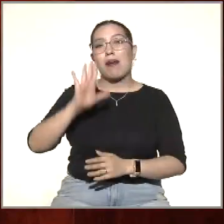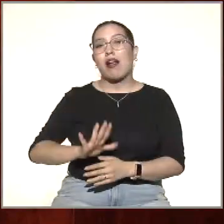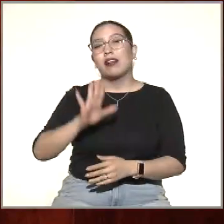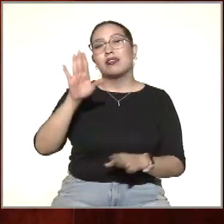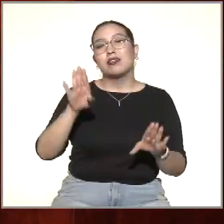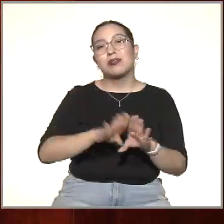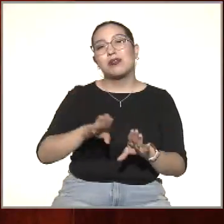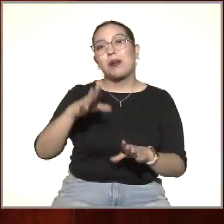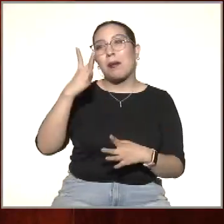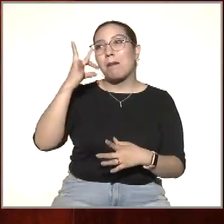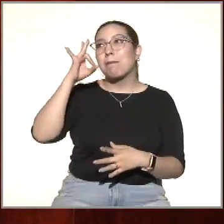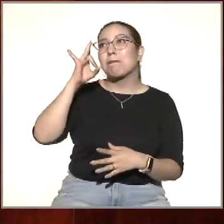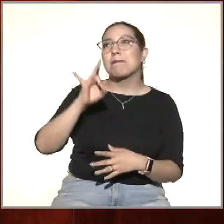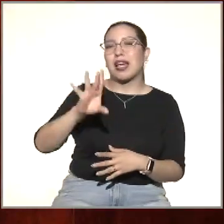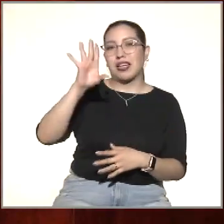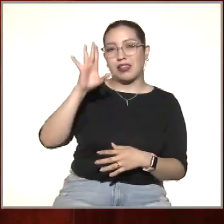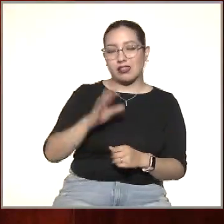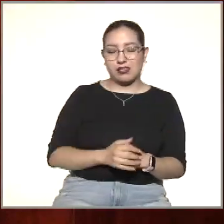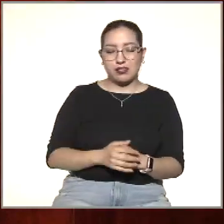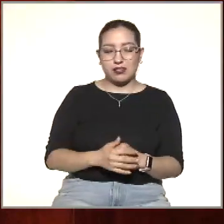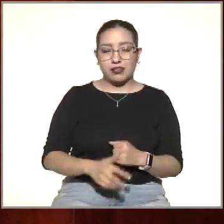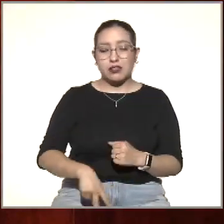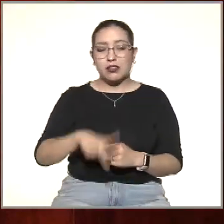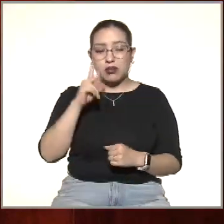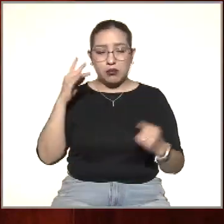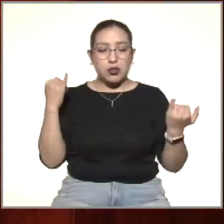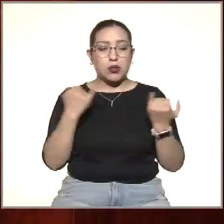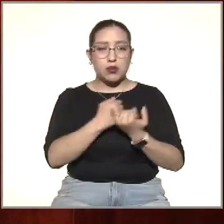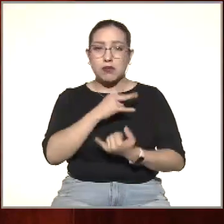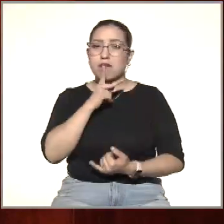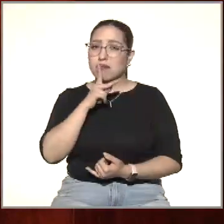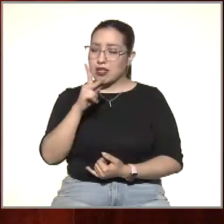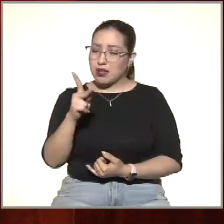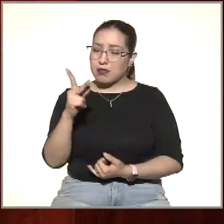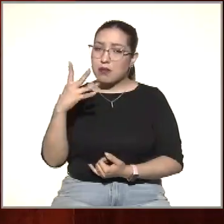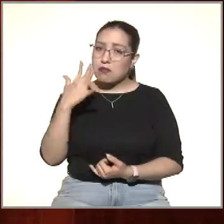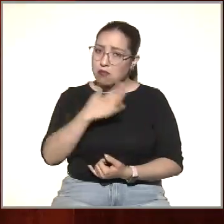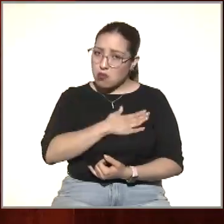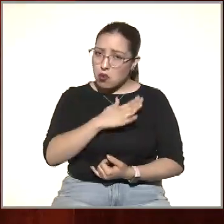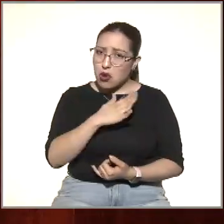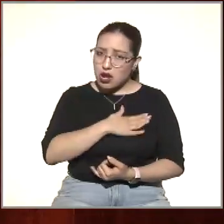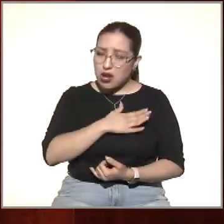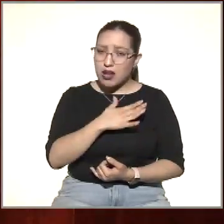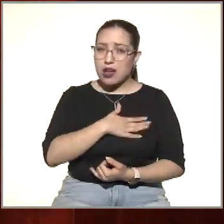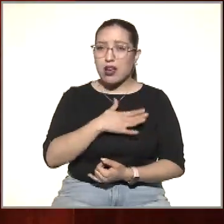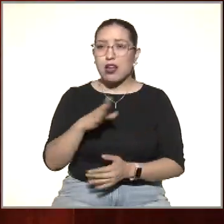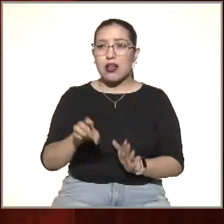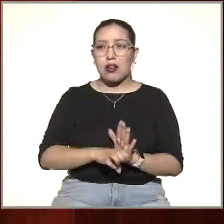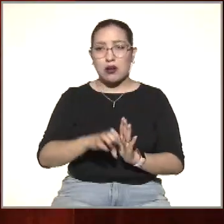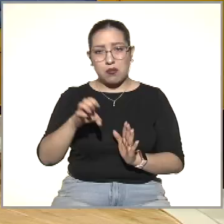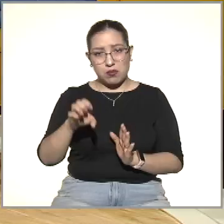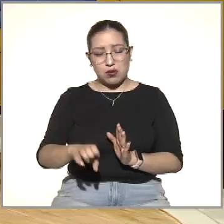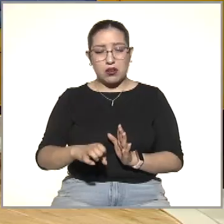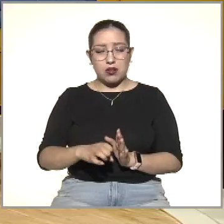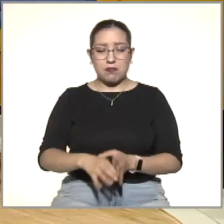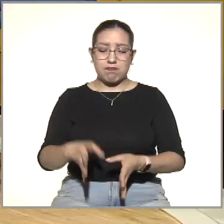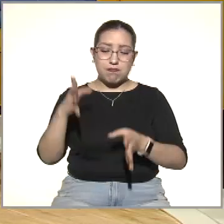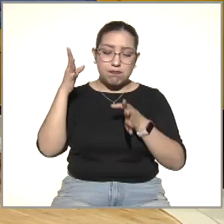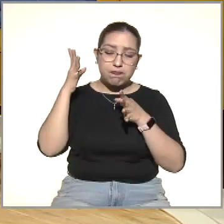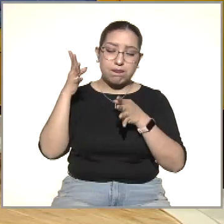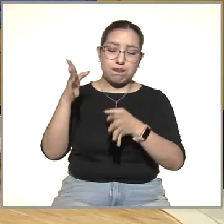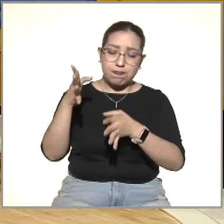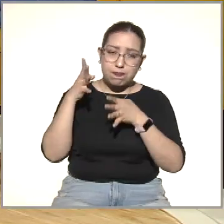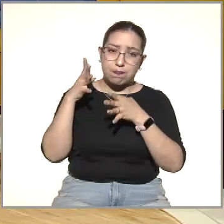y mágicas. Claro. Y la palabra también es muy generosa. Claro. Incluso dar un buen regaño o utilizar